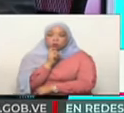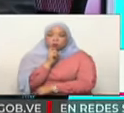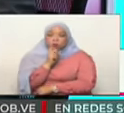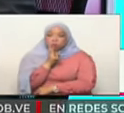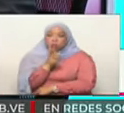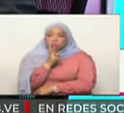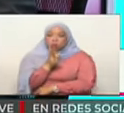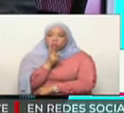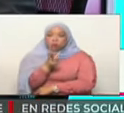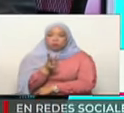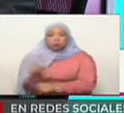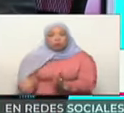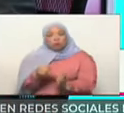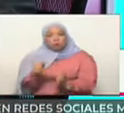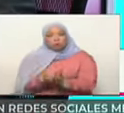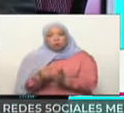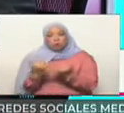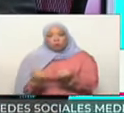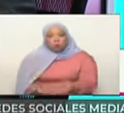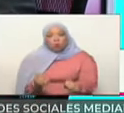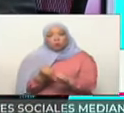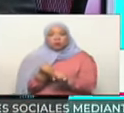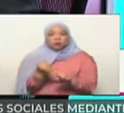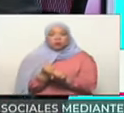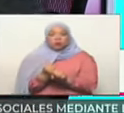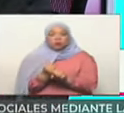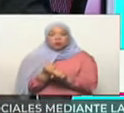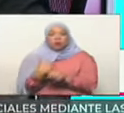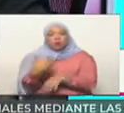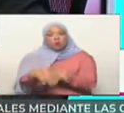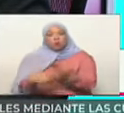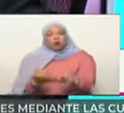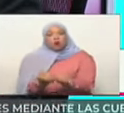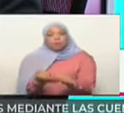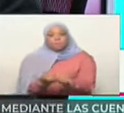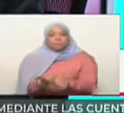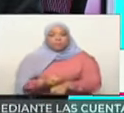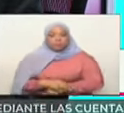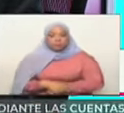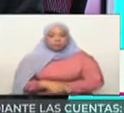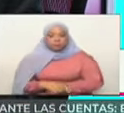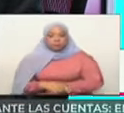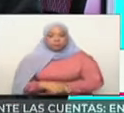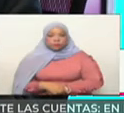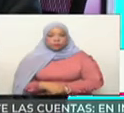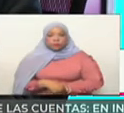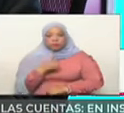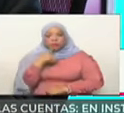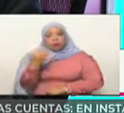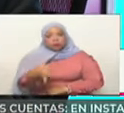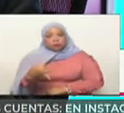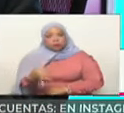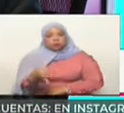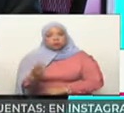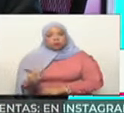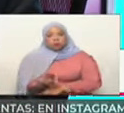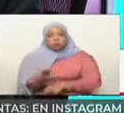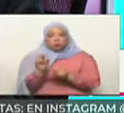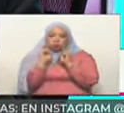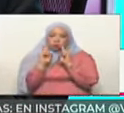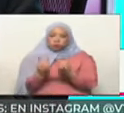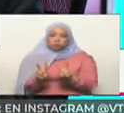decadencia absoluta, de degradación moral, que, verdad, uno lo ve y